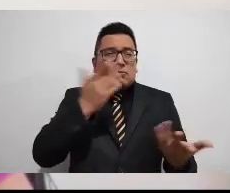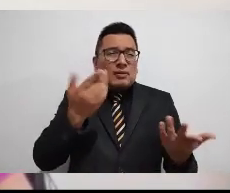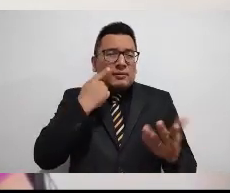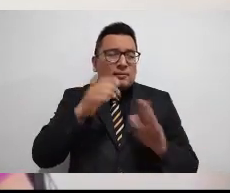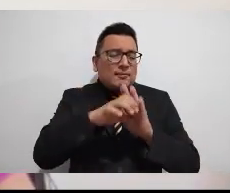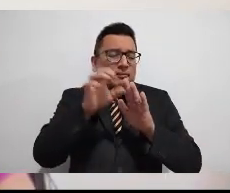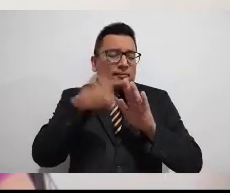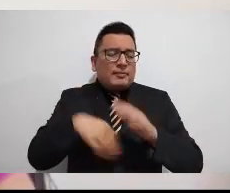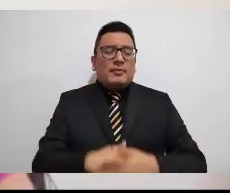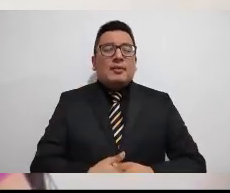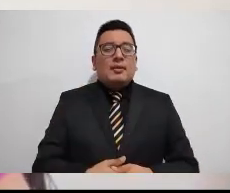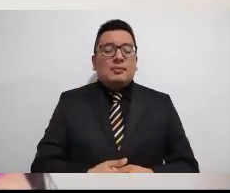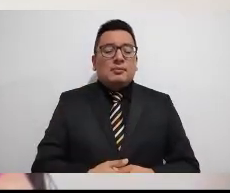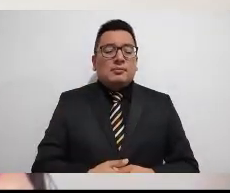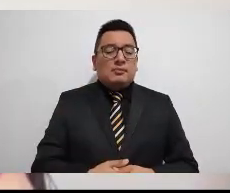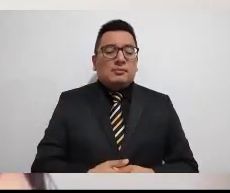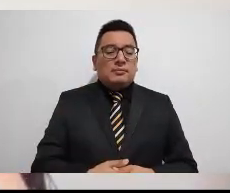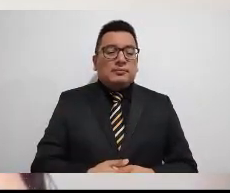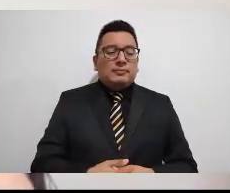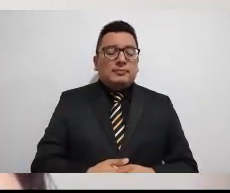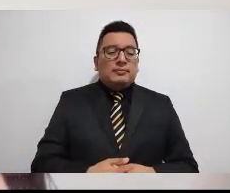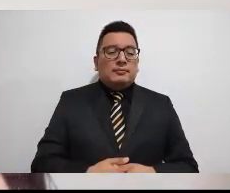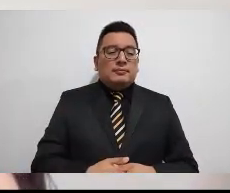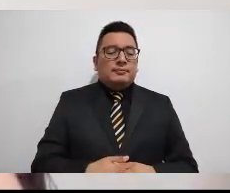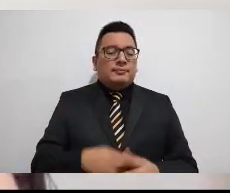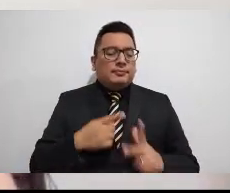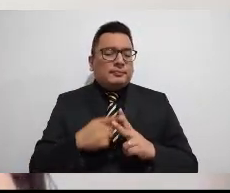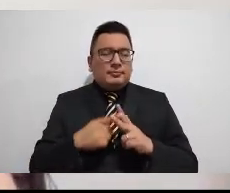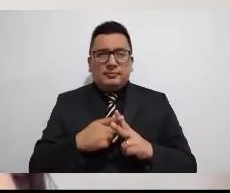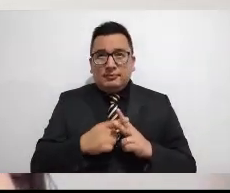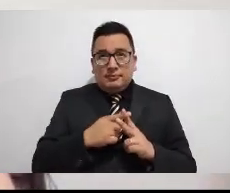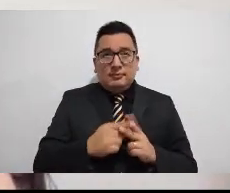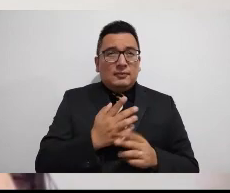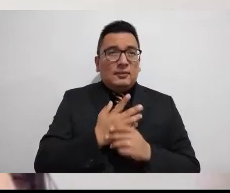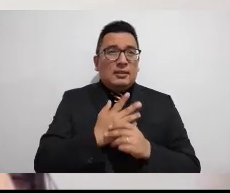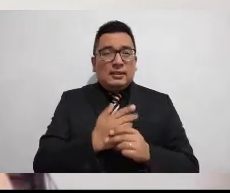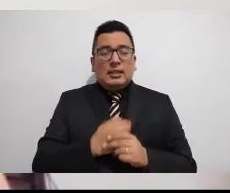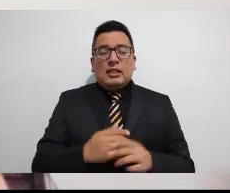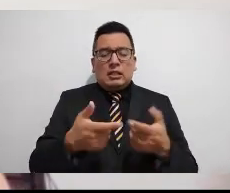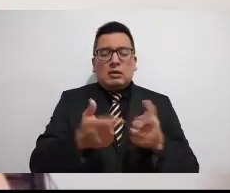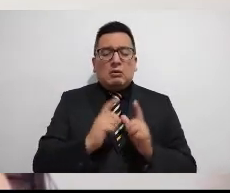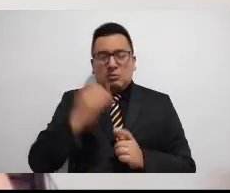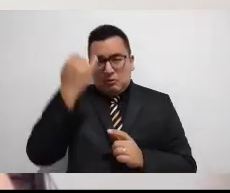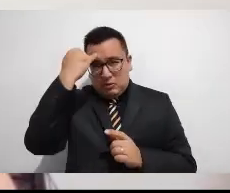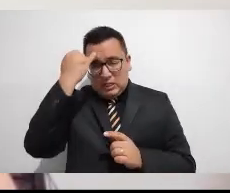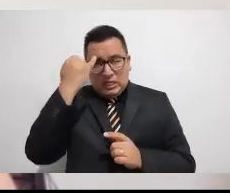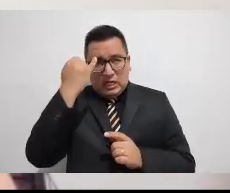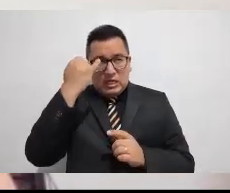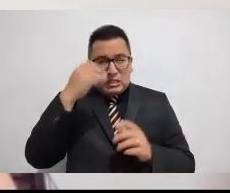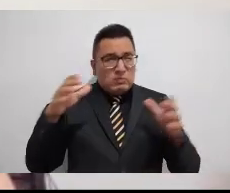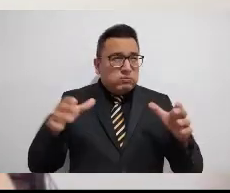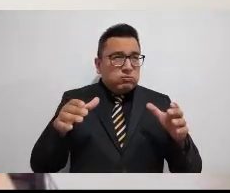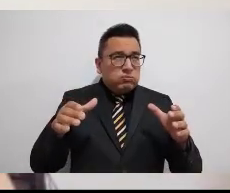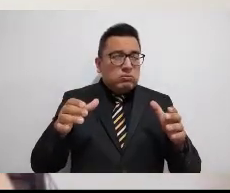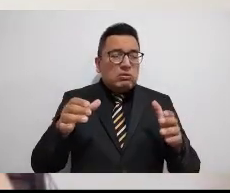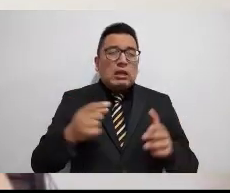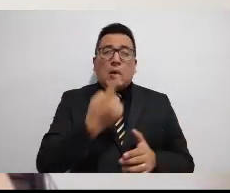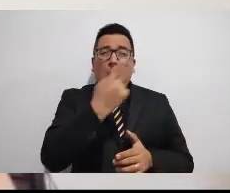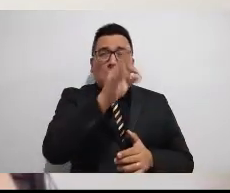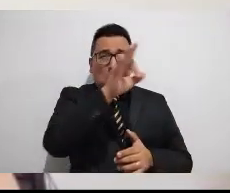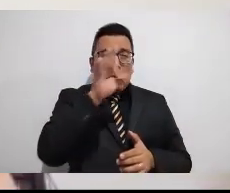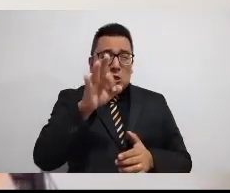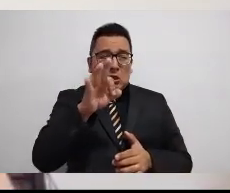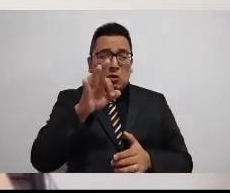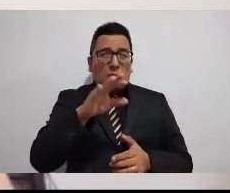Por ejemplo, las estadísticas dicen que el 1% de los indígenas llegamos a la universidad y de ese 1% que llegamos a la universidad,